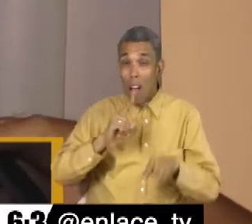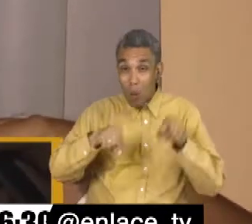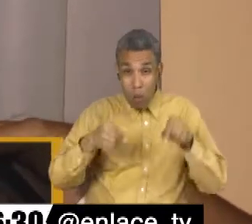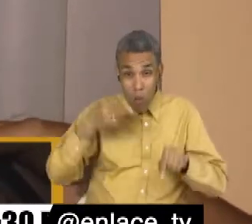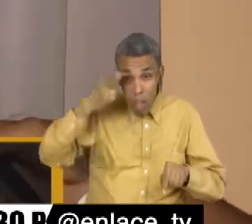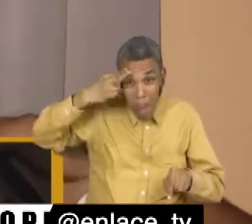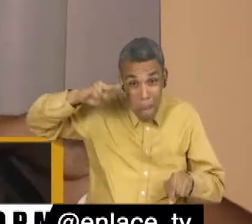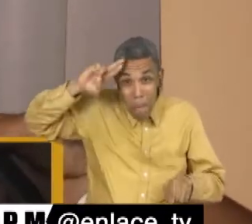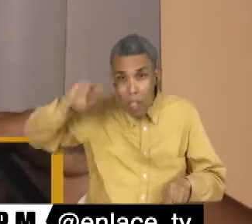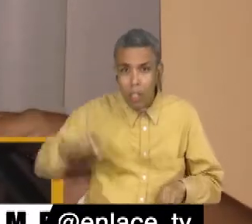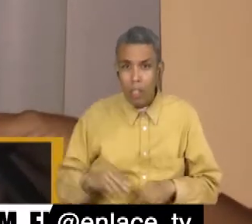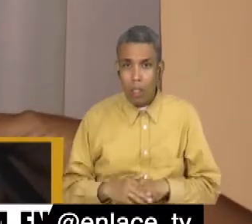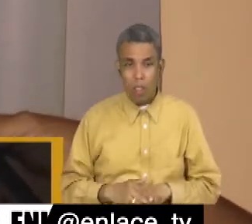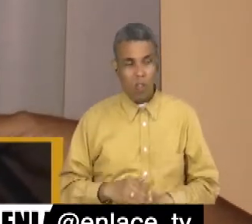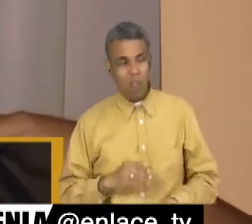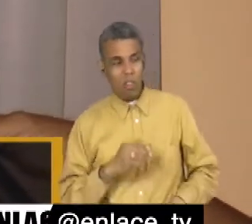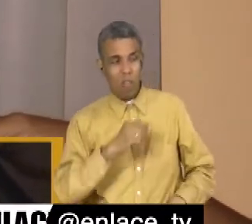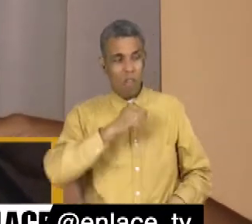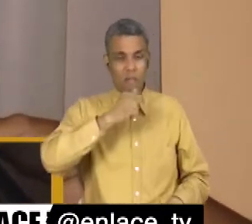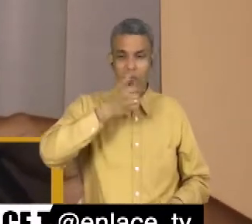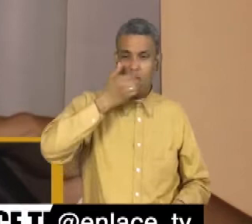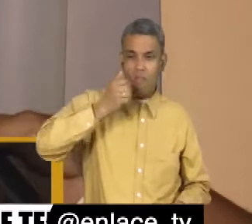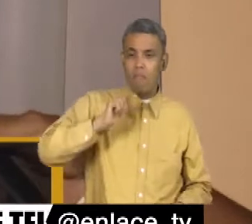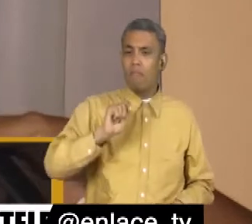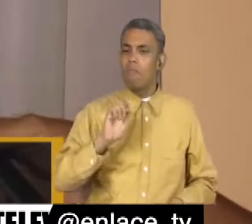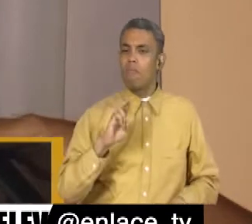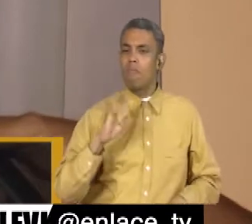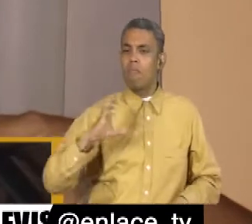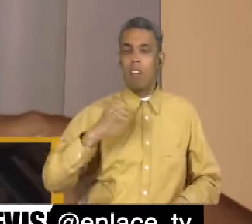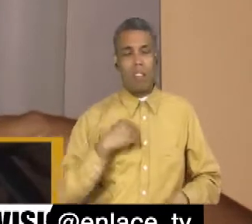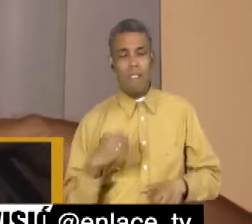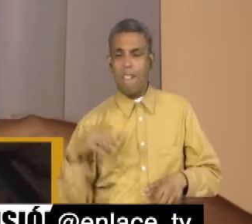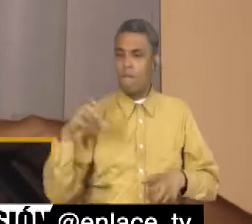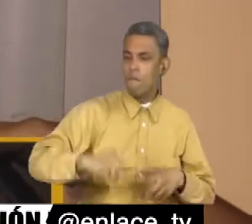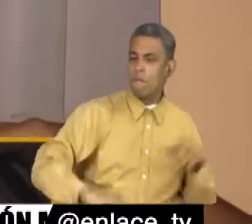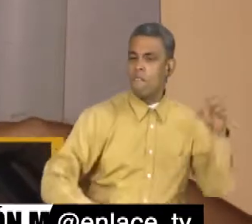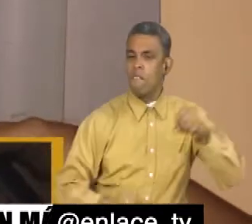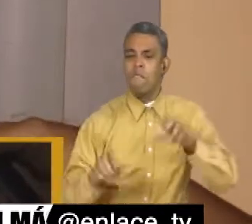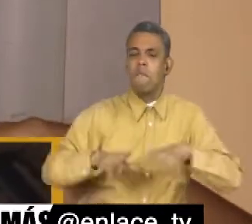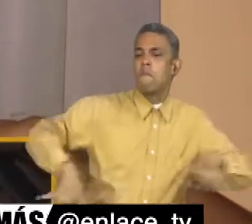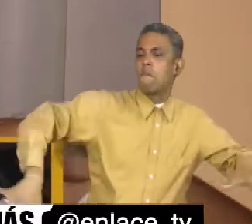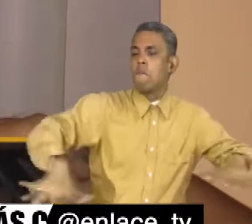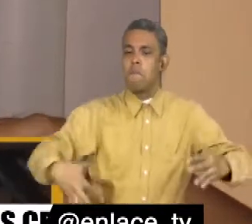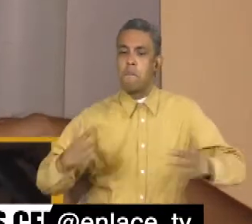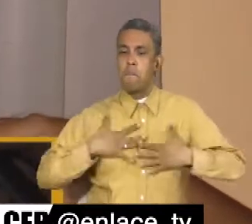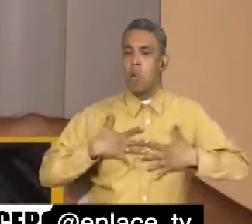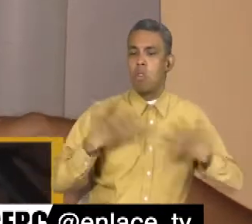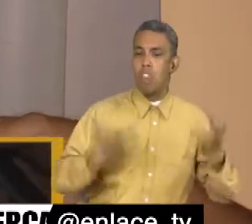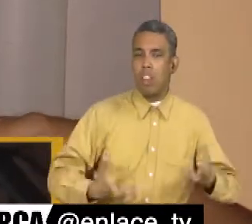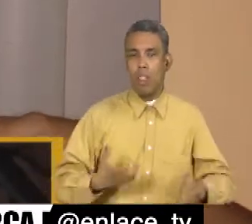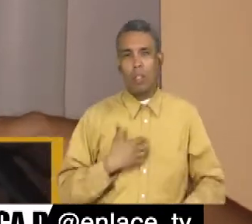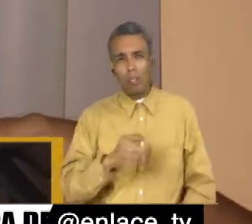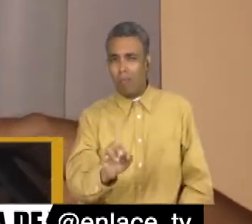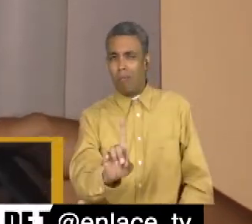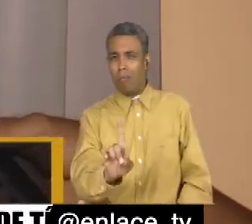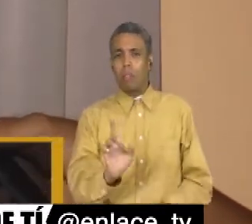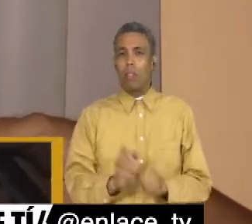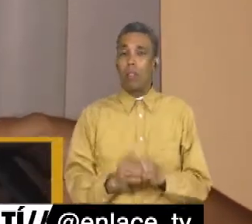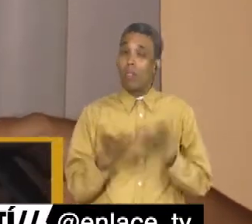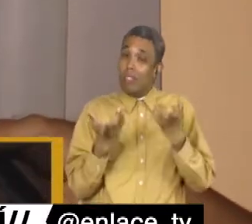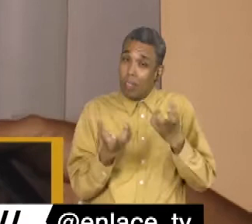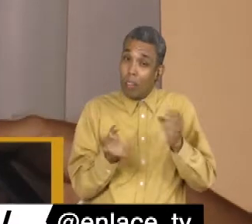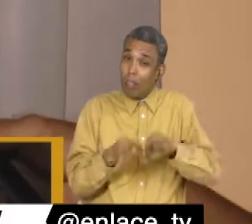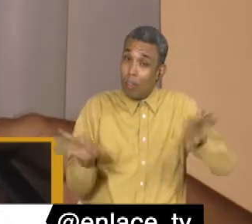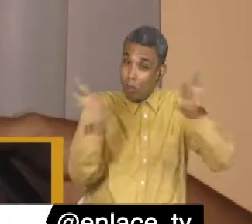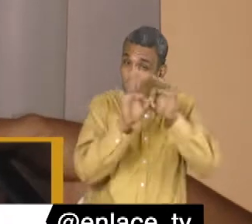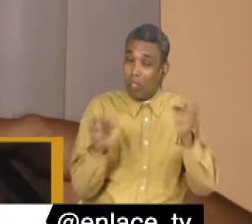lo interpreta a su manera, porque el espíritu general del acuerdo es que tenemos que resolver el problema de las tierras en Colombia.